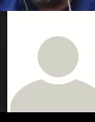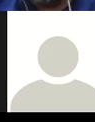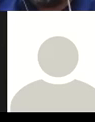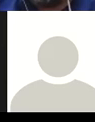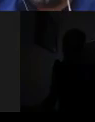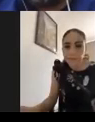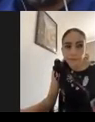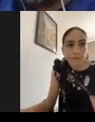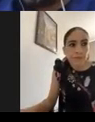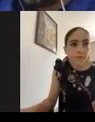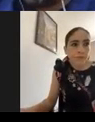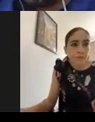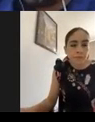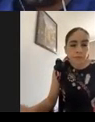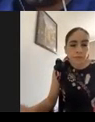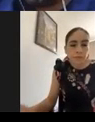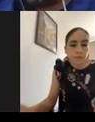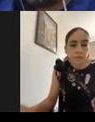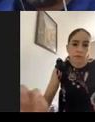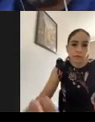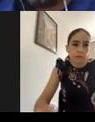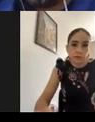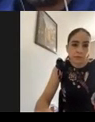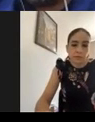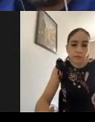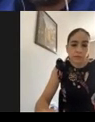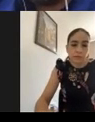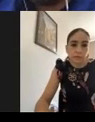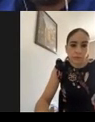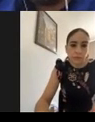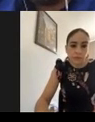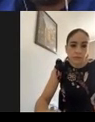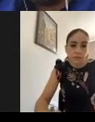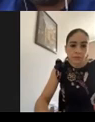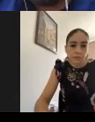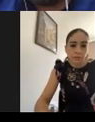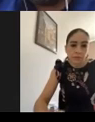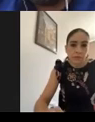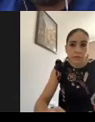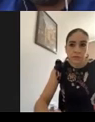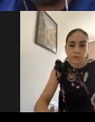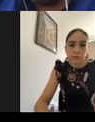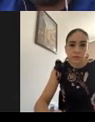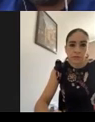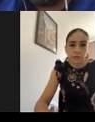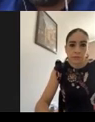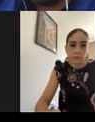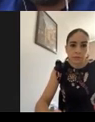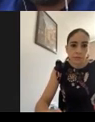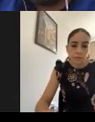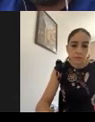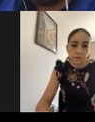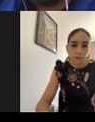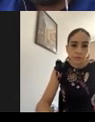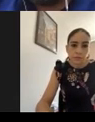dónde están en el documento. O sea, no nada más es aportar y pues sí, tu opinión fue escuchada y ahí está tu